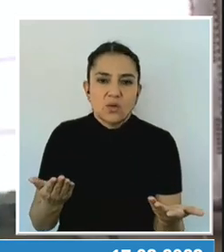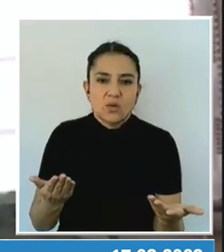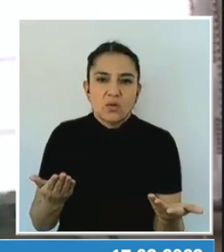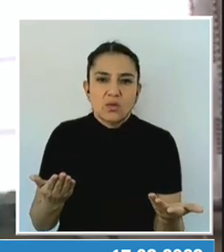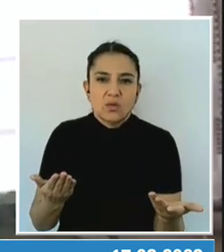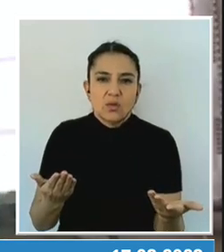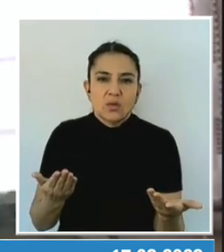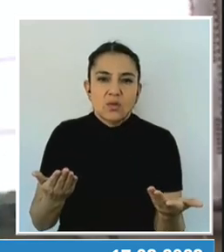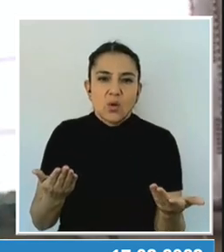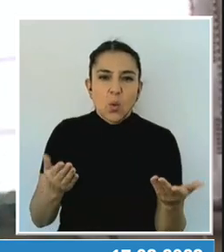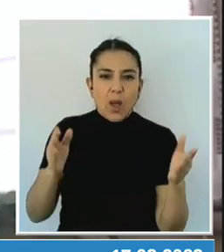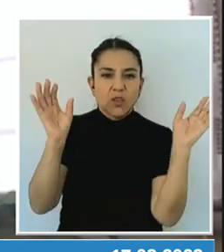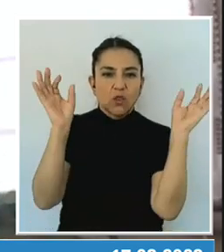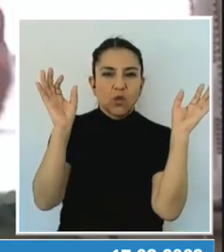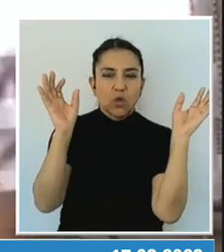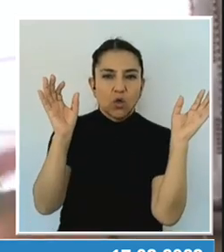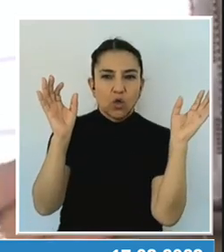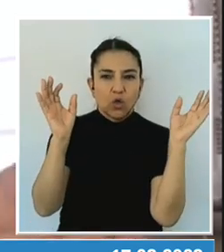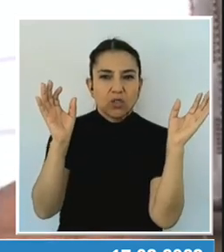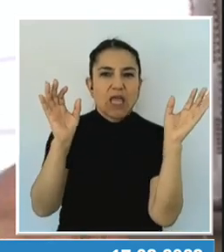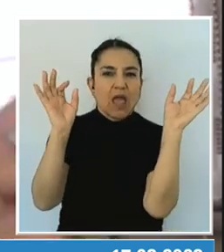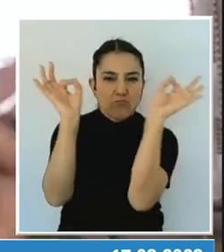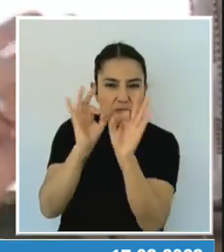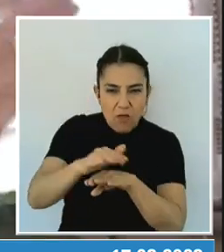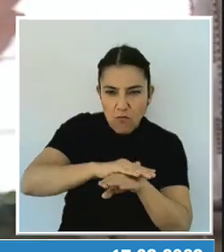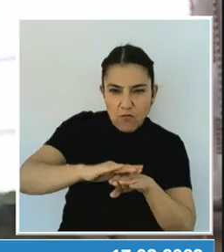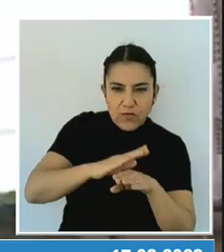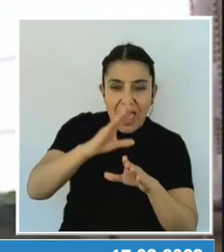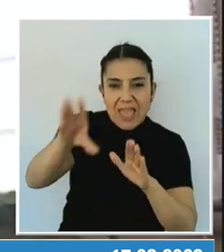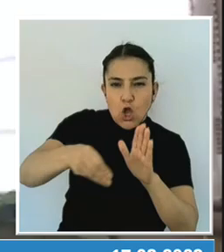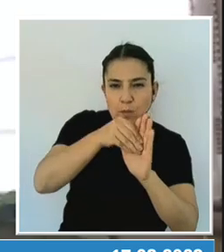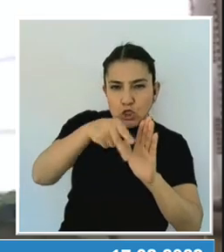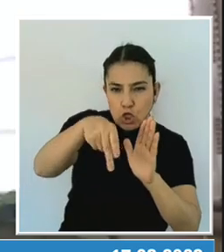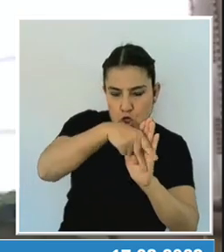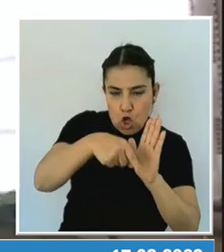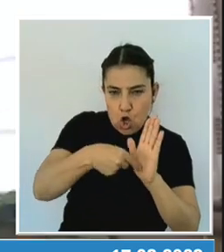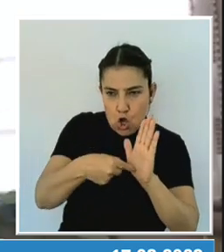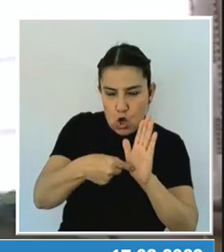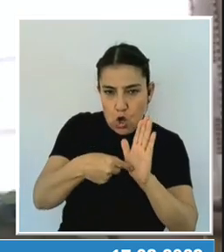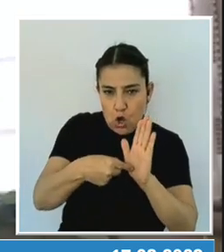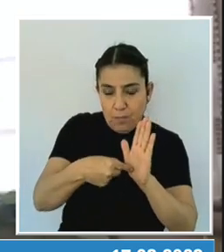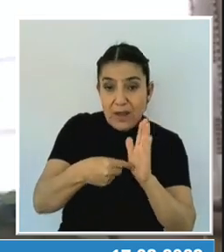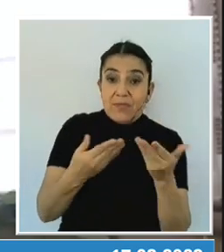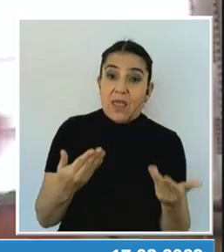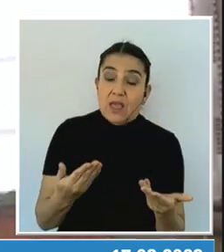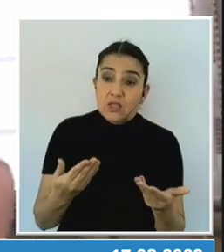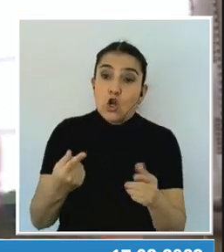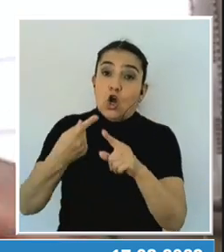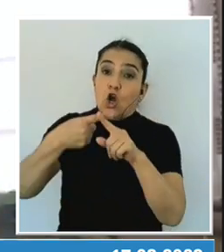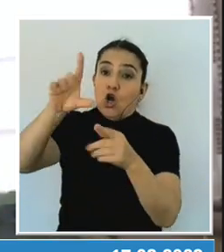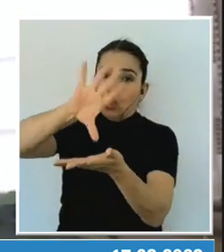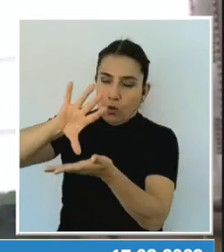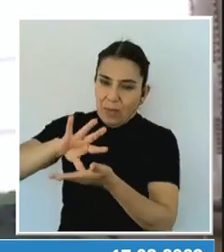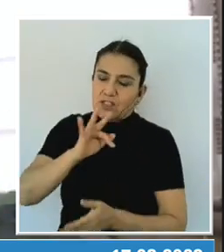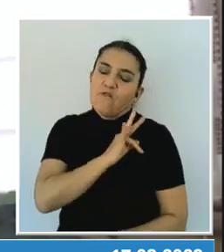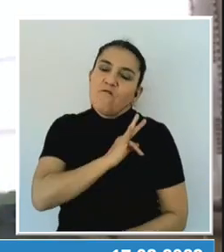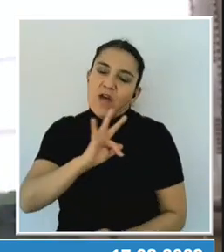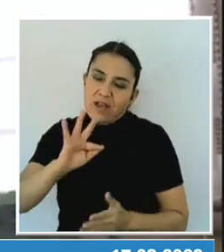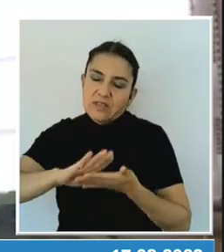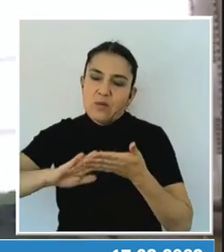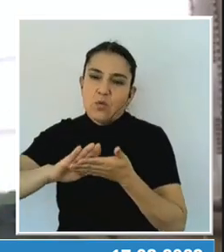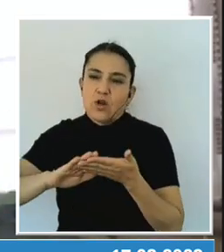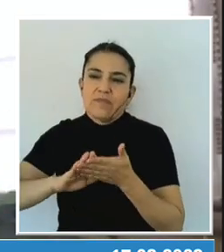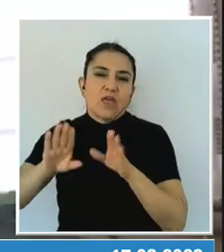justifica la incorporación de estas normas. De hecho, la evaluación en otros países, Francia, por ejemplo, tiene un sistema